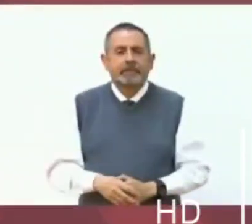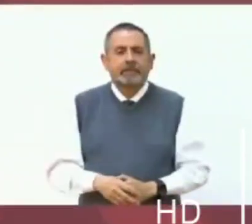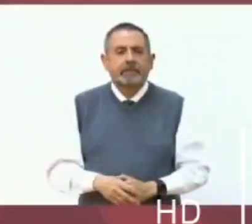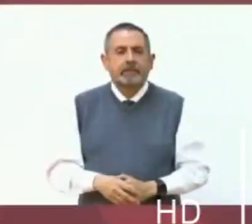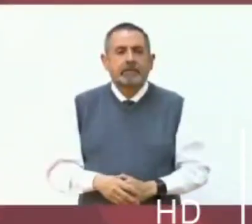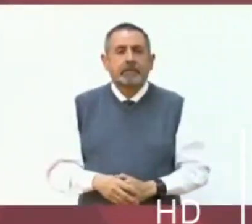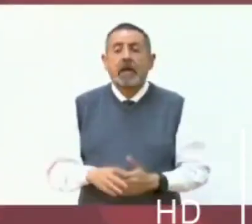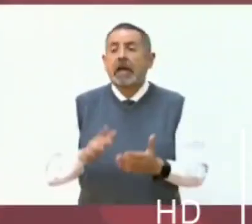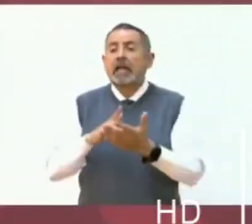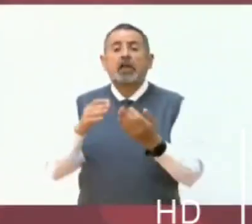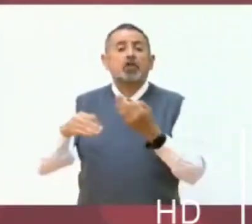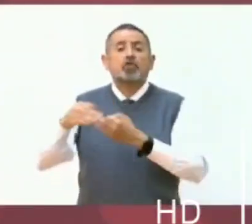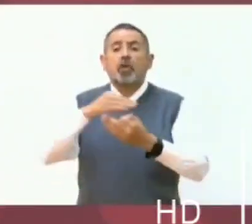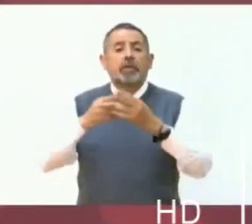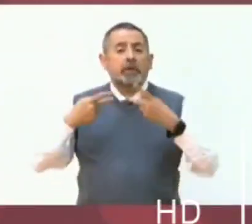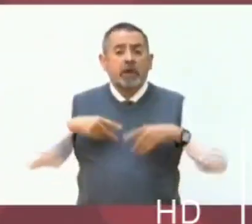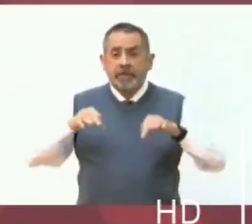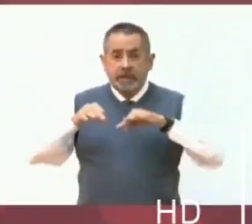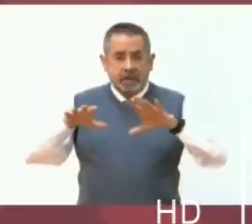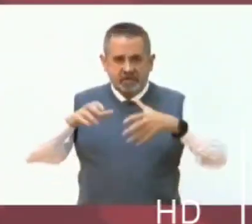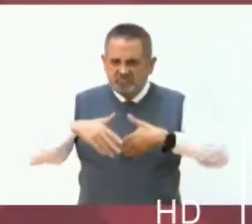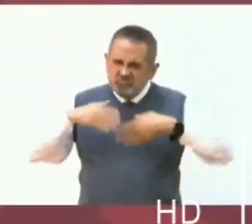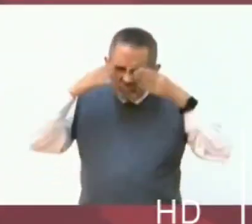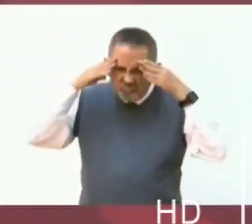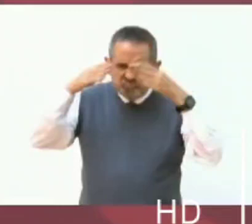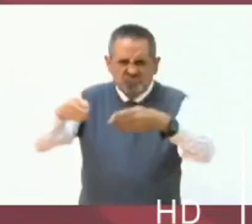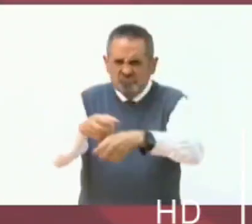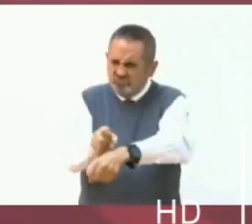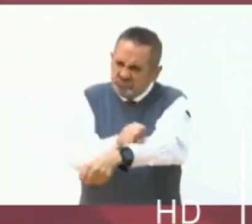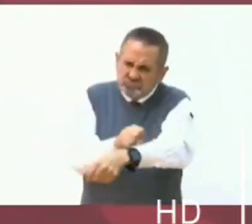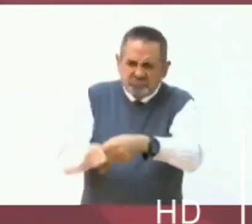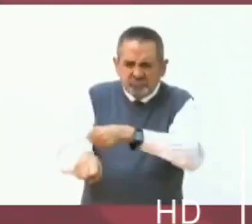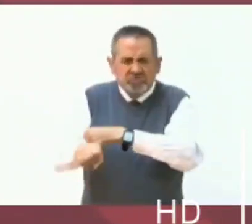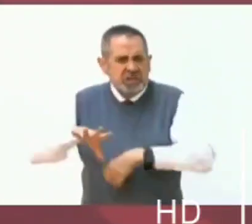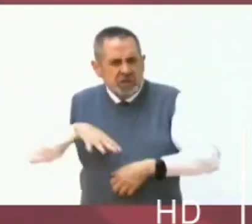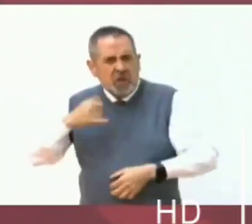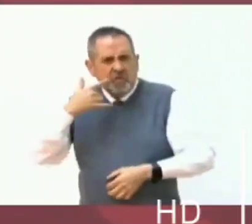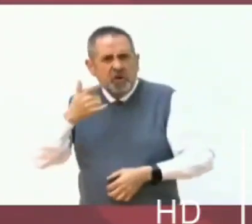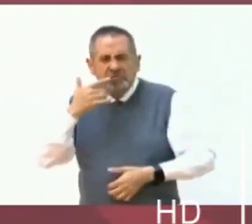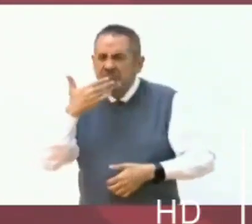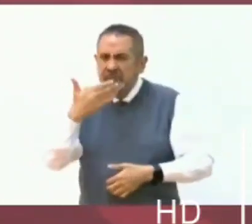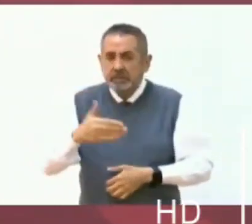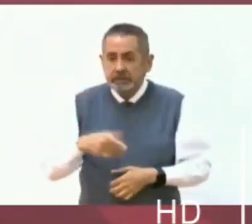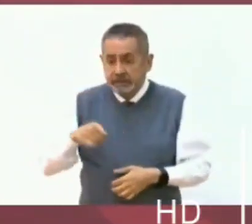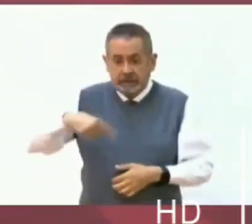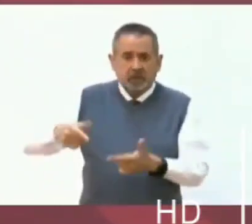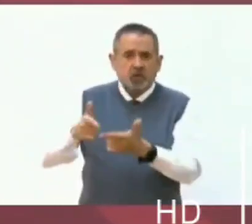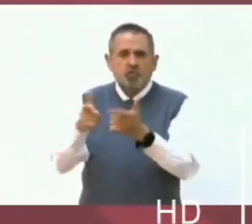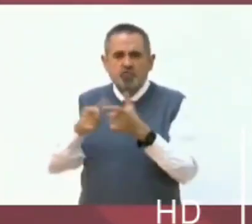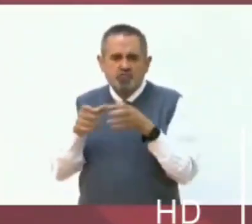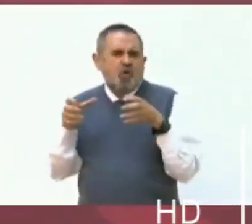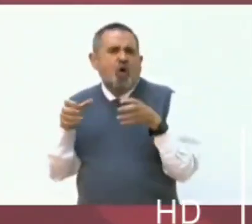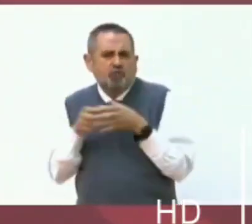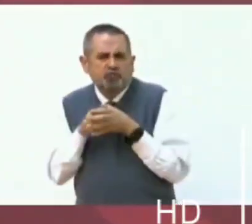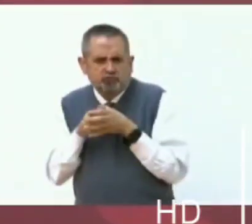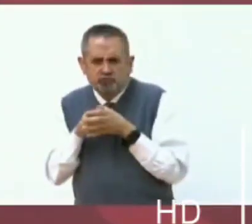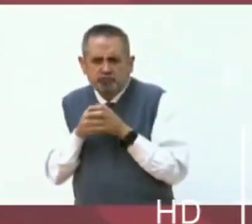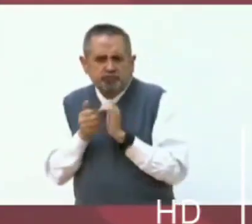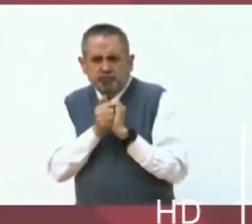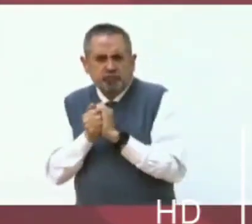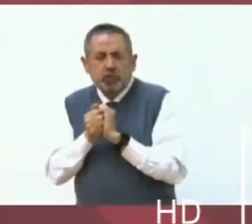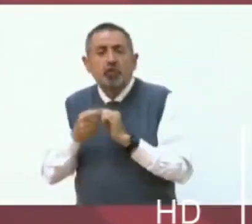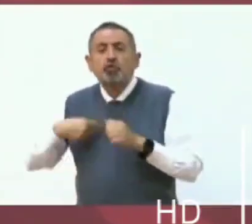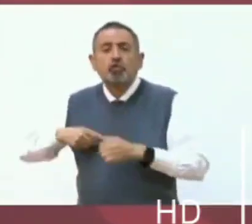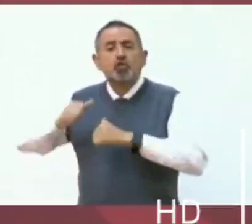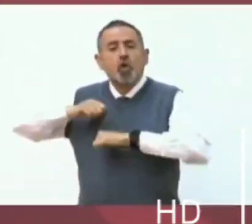Les doy las gracias a todos los trabajadores por su dedicación y esfuerzo. Nos hemos convertido en un grupo compacto. Somos los